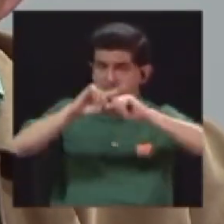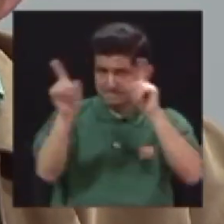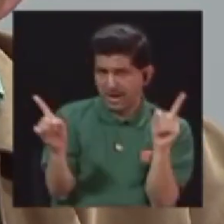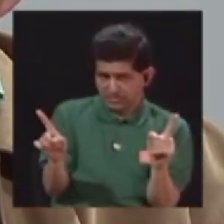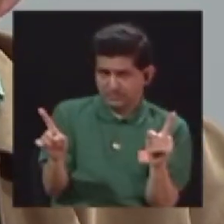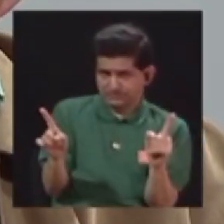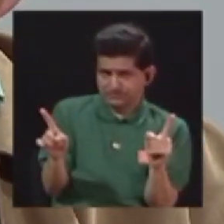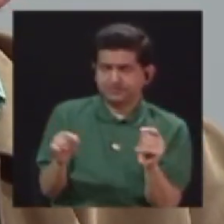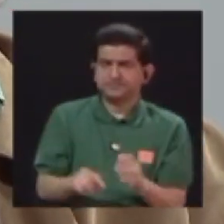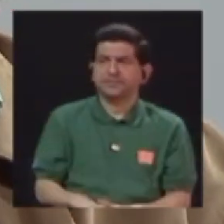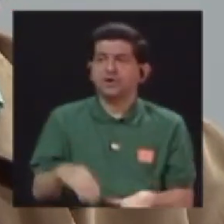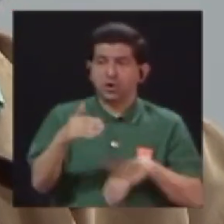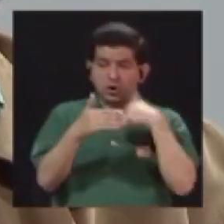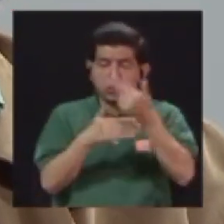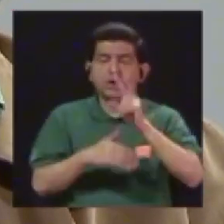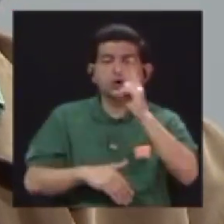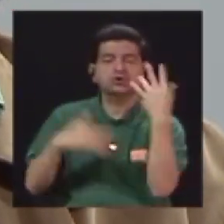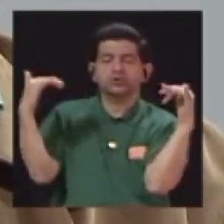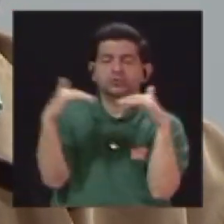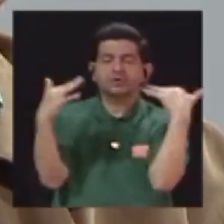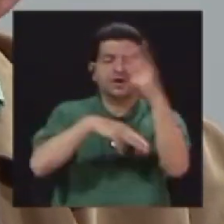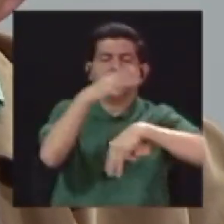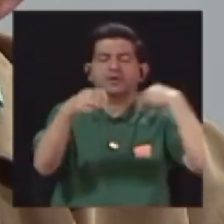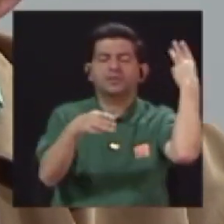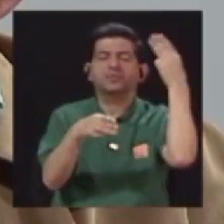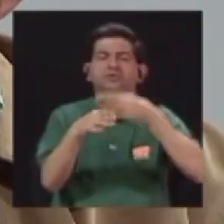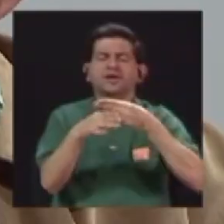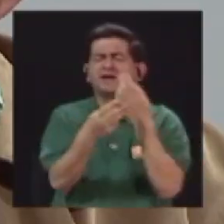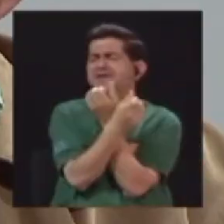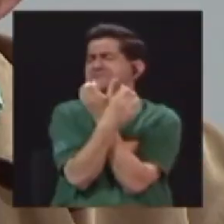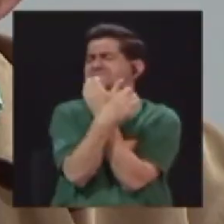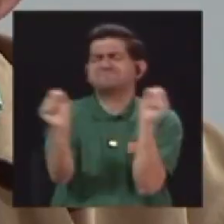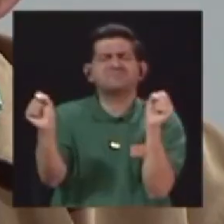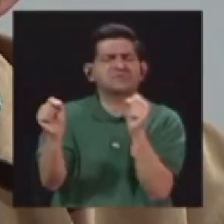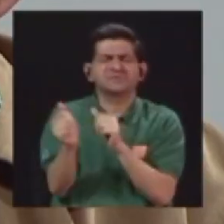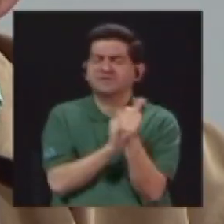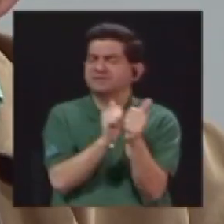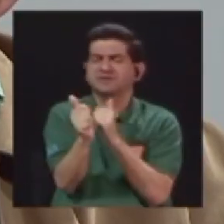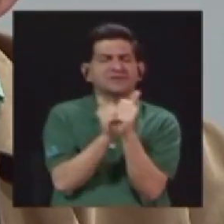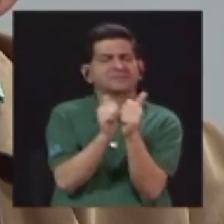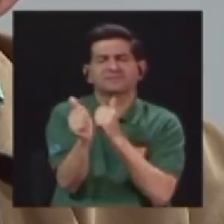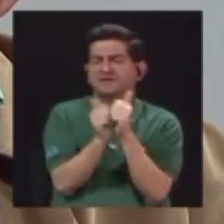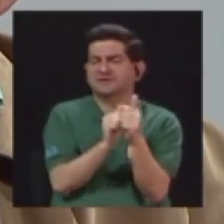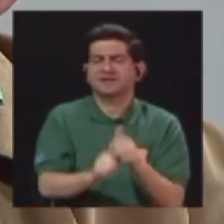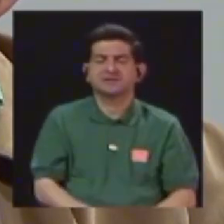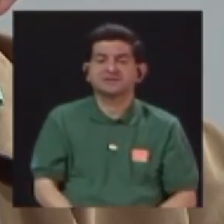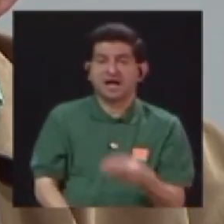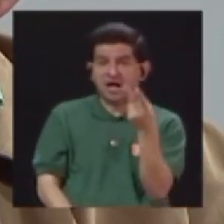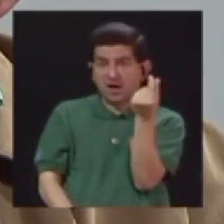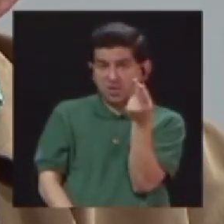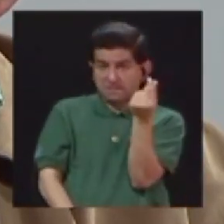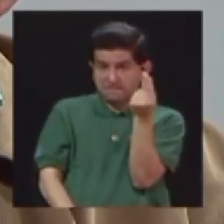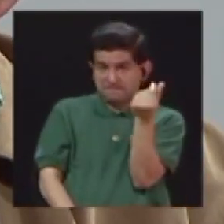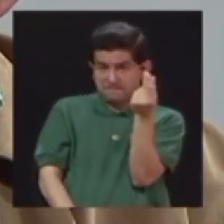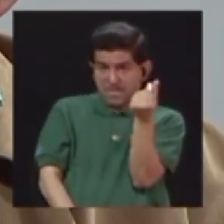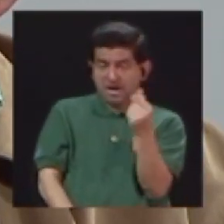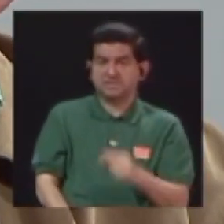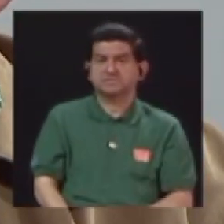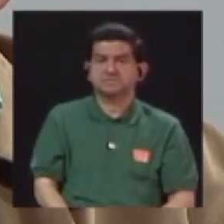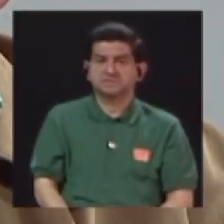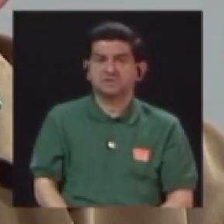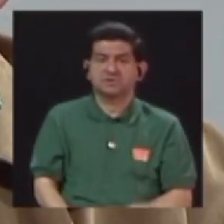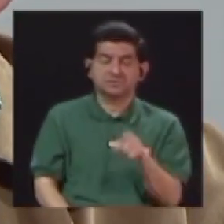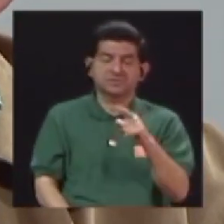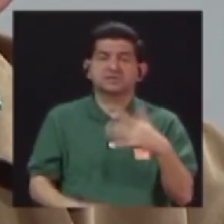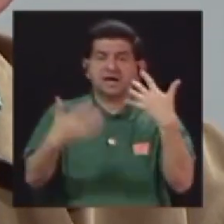embargo, después de la Segunda Guerra Mundial, le fue imposible competir a papá con los precios que